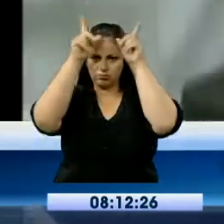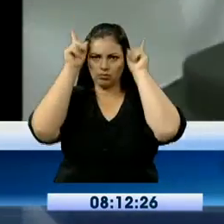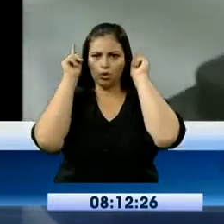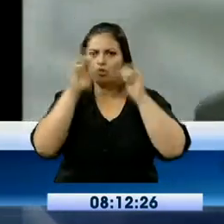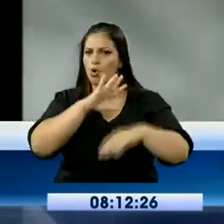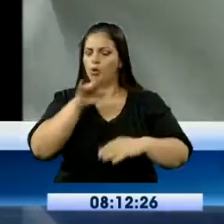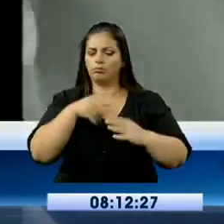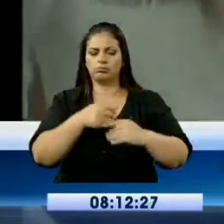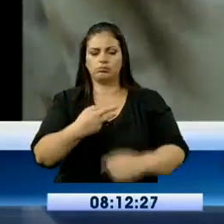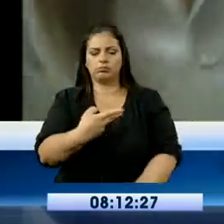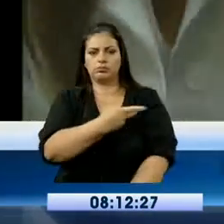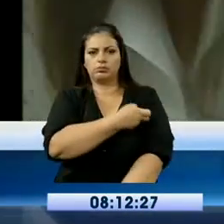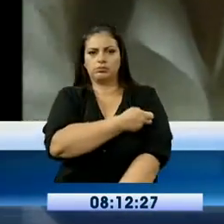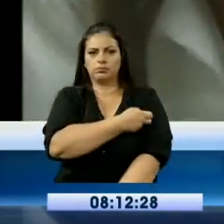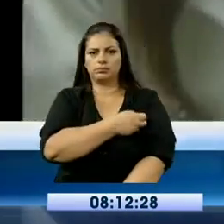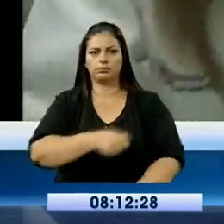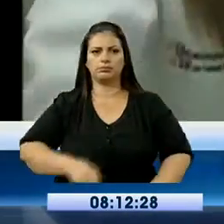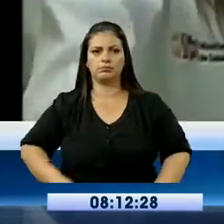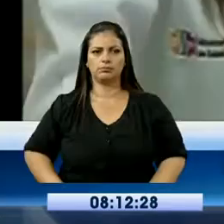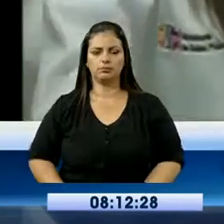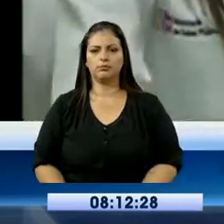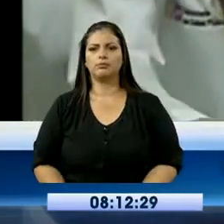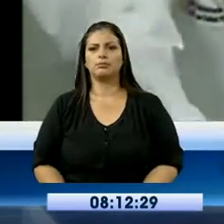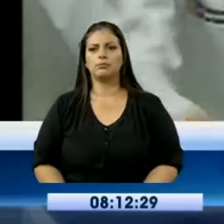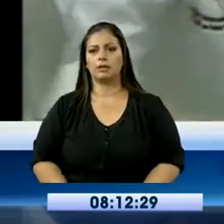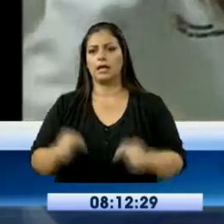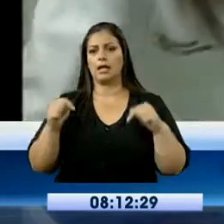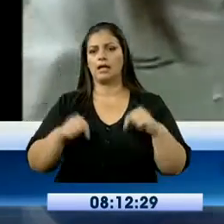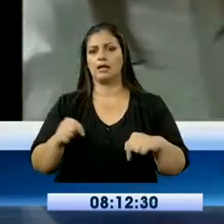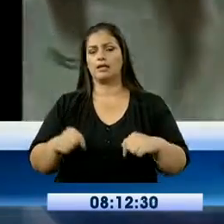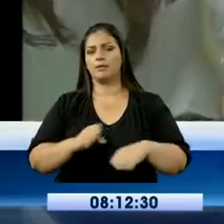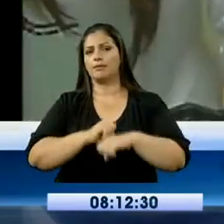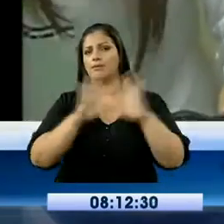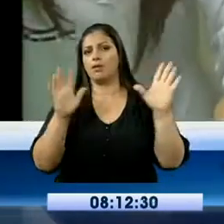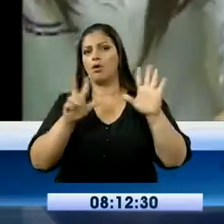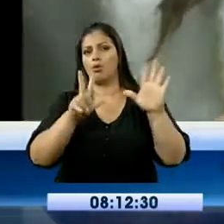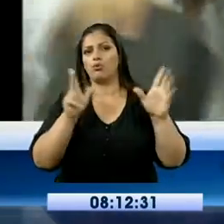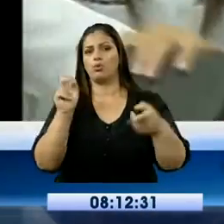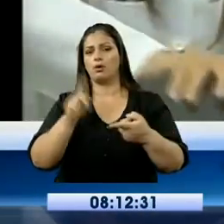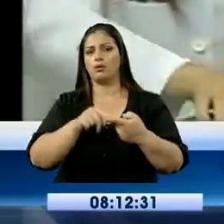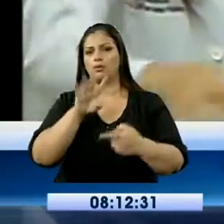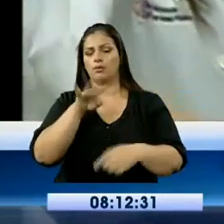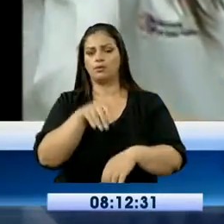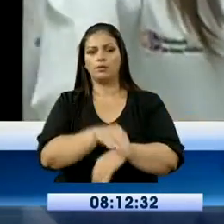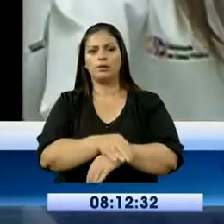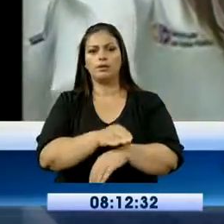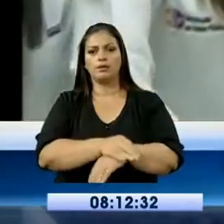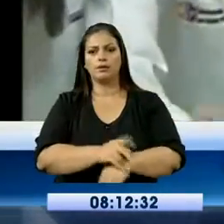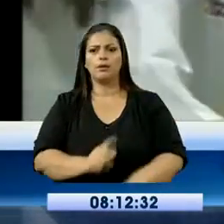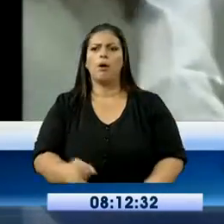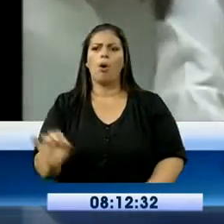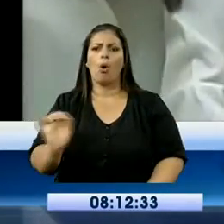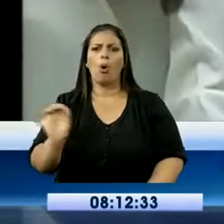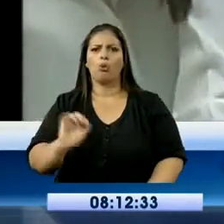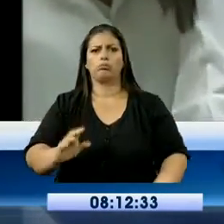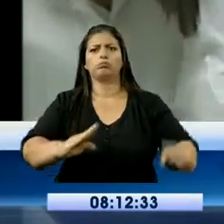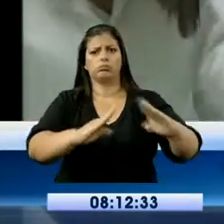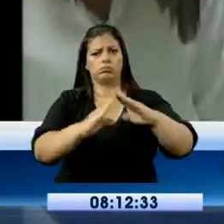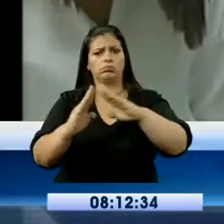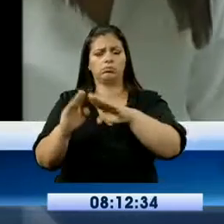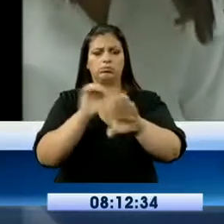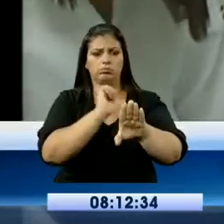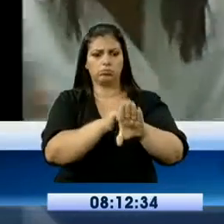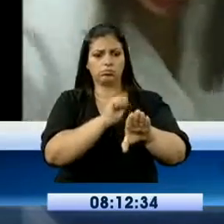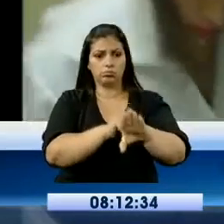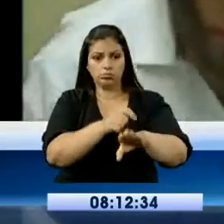¿no? Además, también hemos ido casa a casa, hemos estado vacunando y más que todo le indicamos a nuestra ciudadanía que acuda al